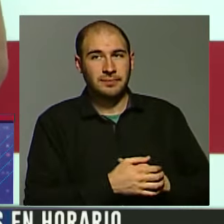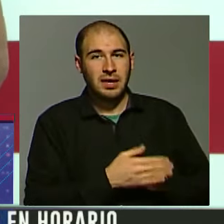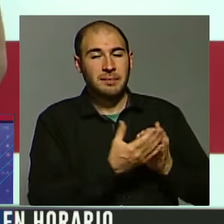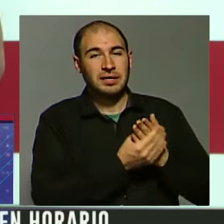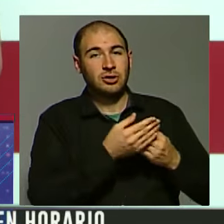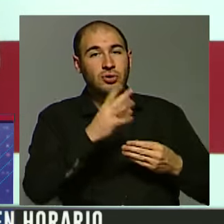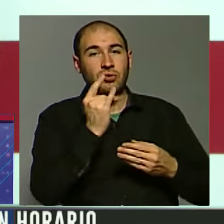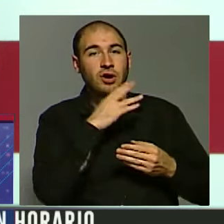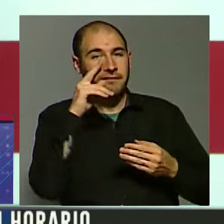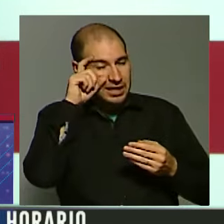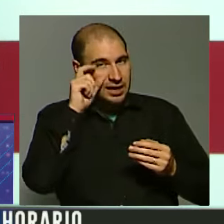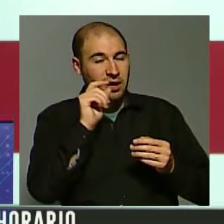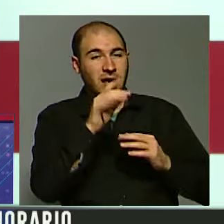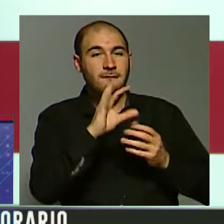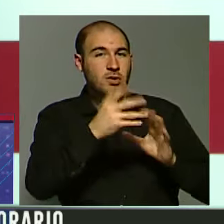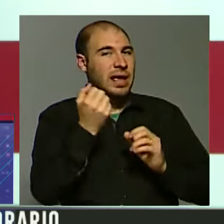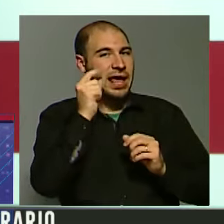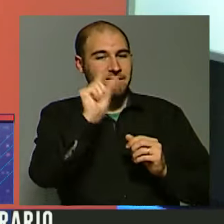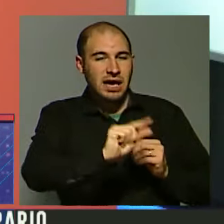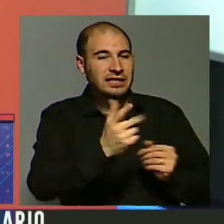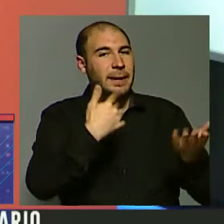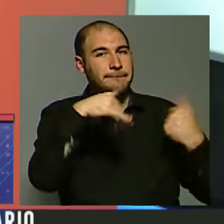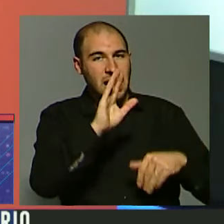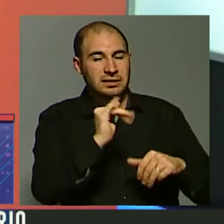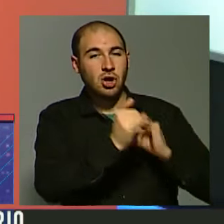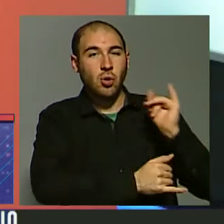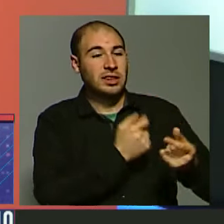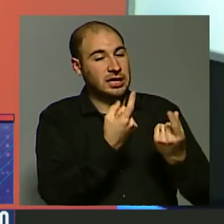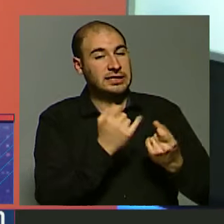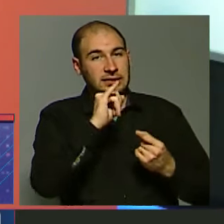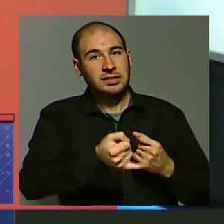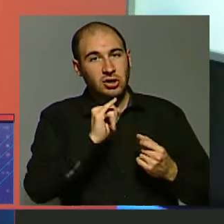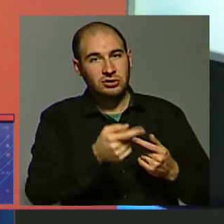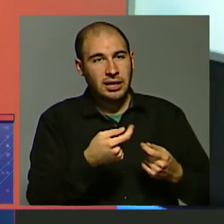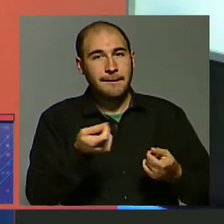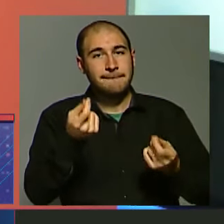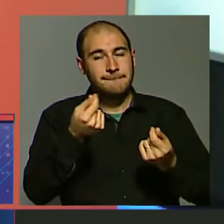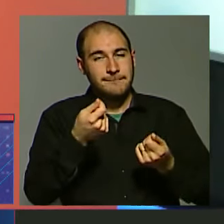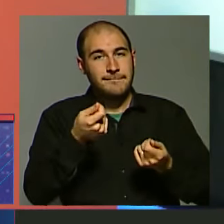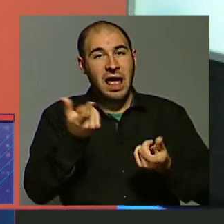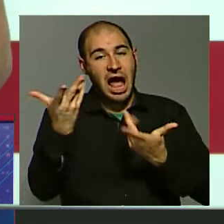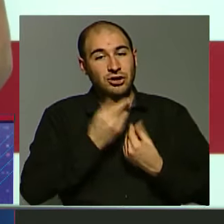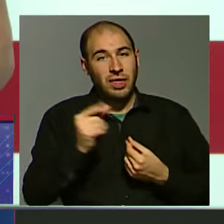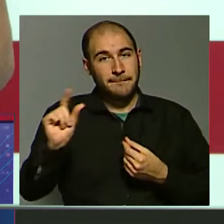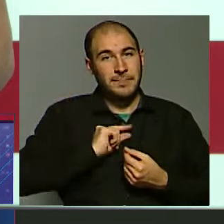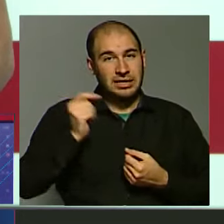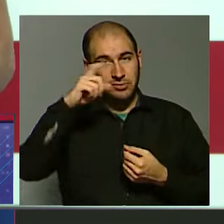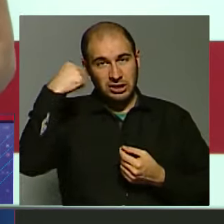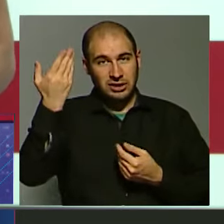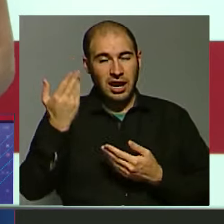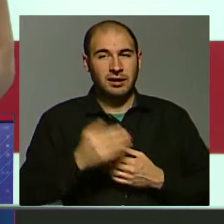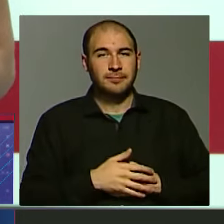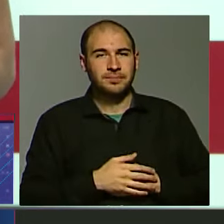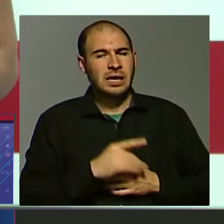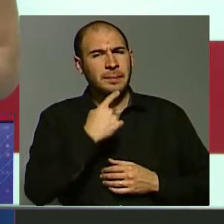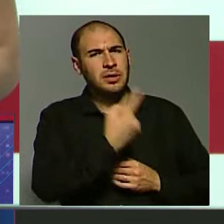ministro de Hacienda Duhovne, que era la opción más económica, ¿no? Hablando de la necesidad de recibir ayuda financiera del orden